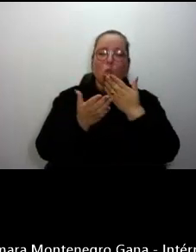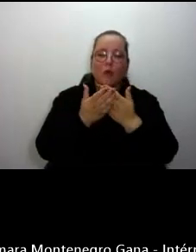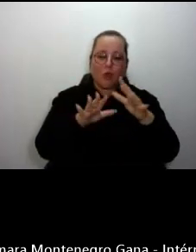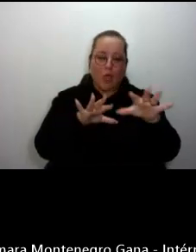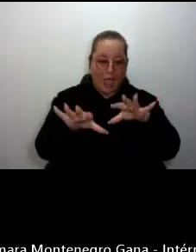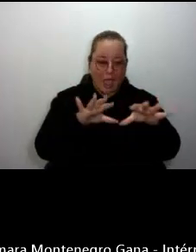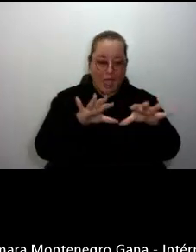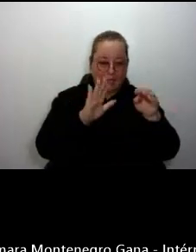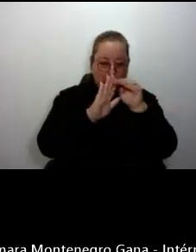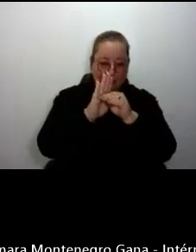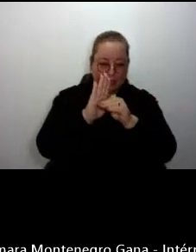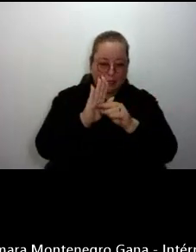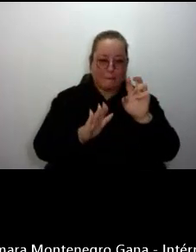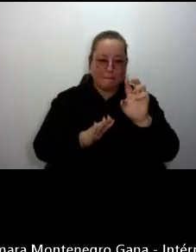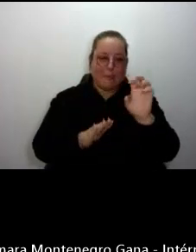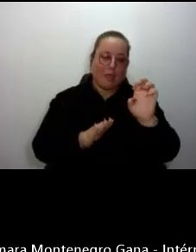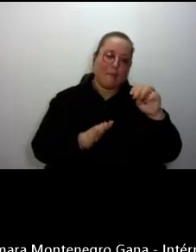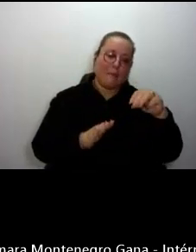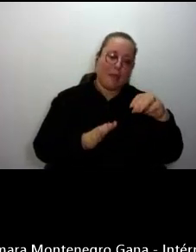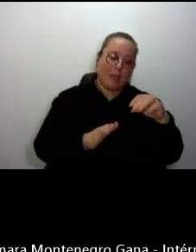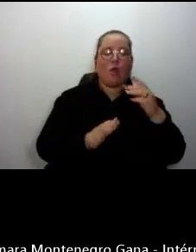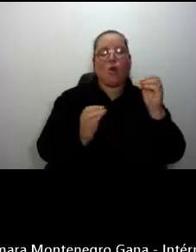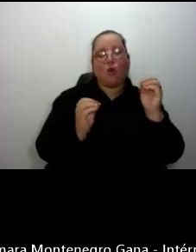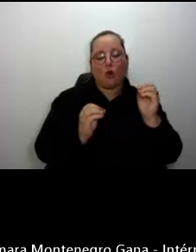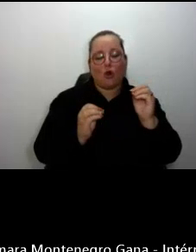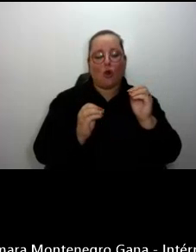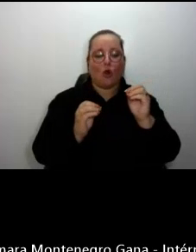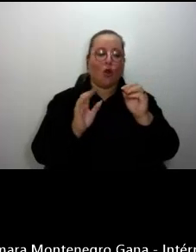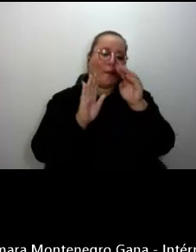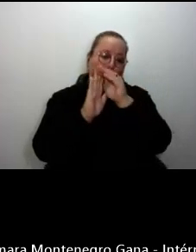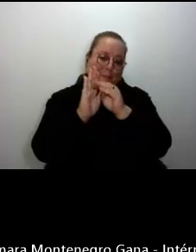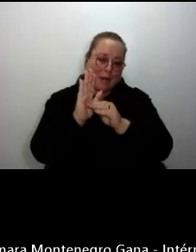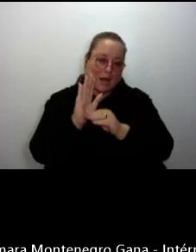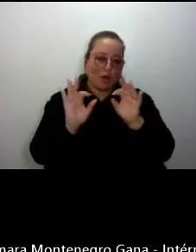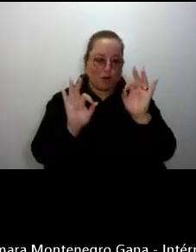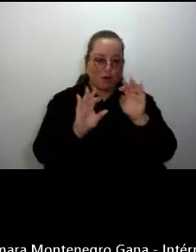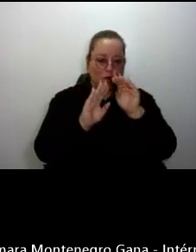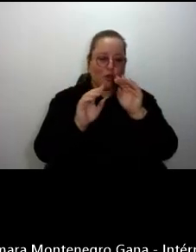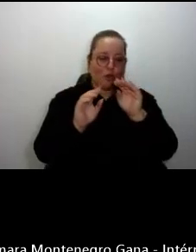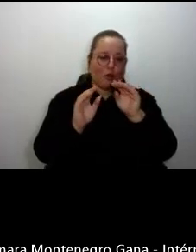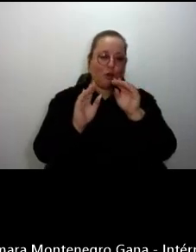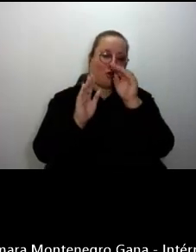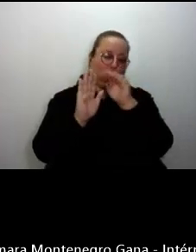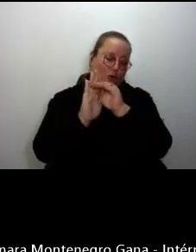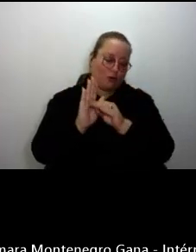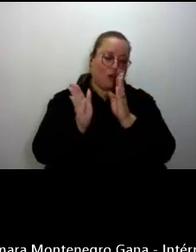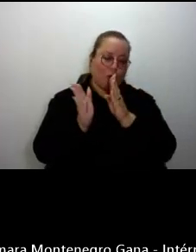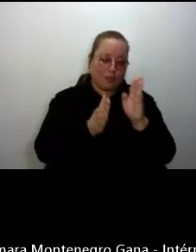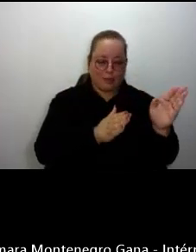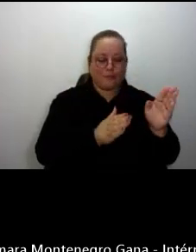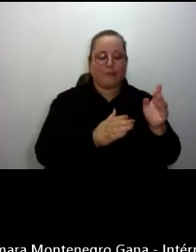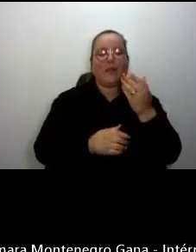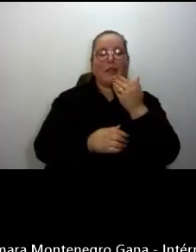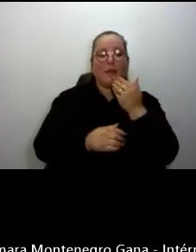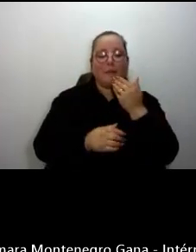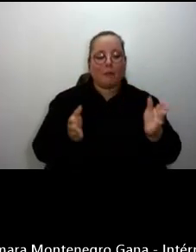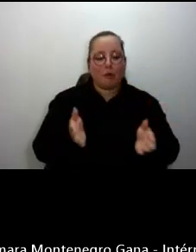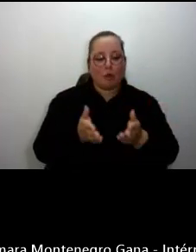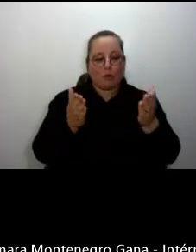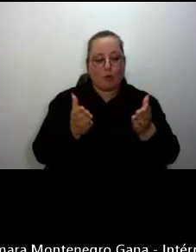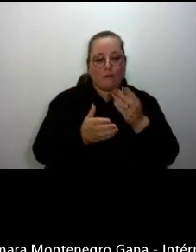en el PME o acciones, ¿verdad?, en los planes normativos. Eh, Promover y asegurar la capacitación continua de